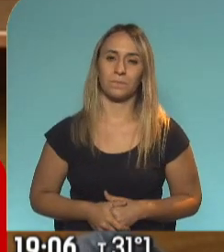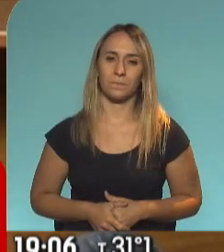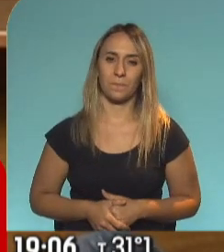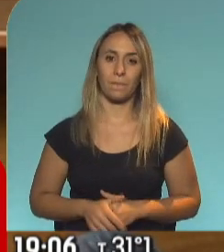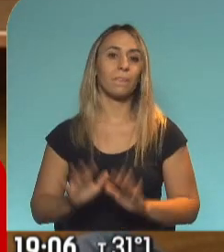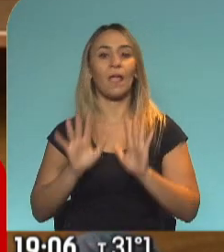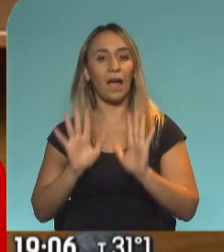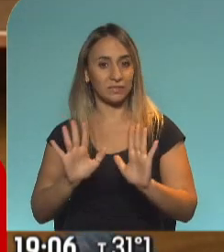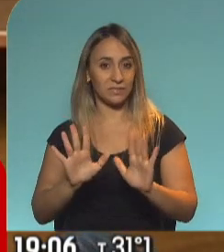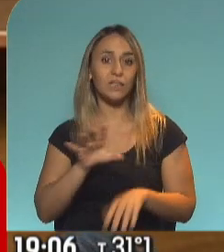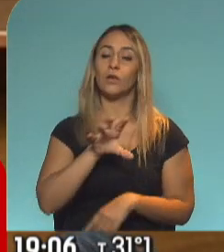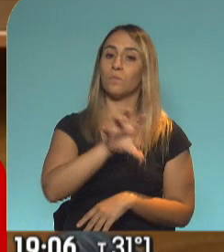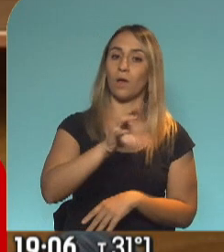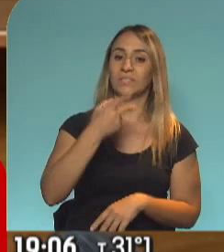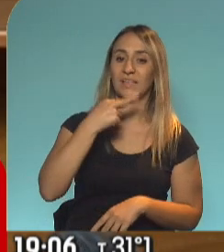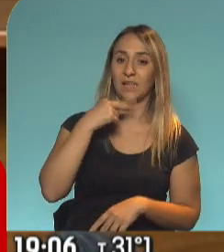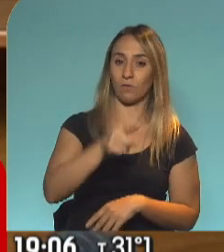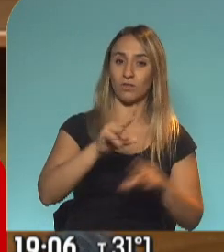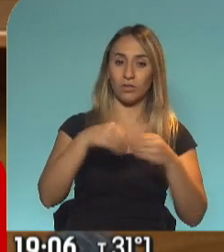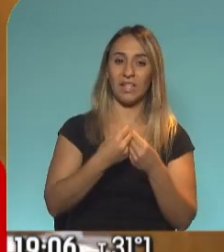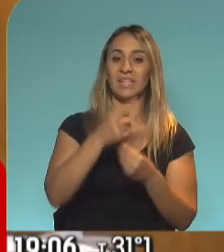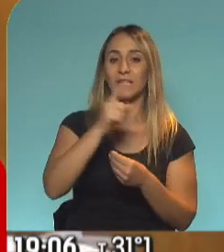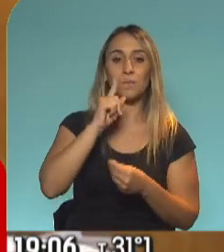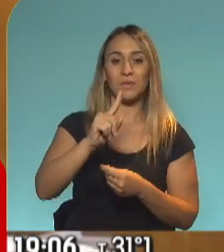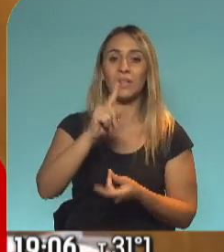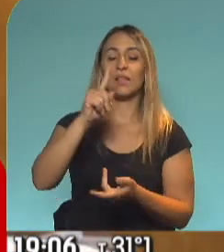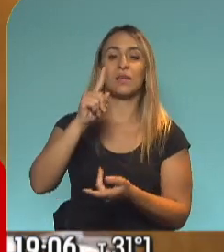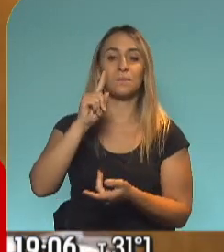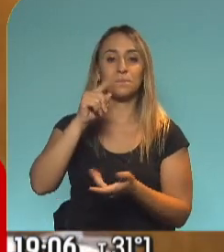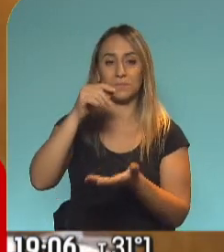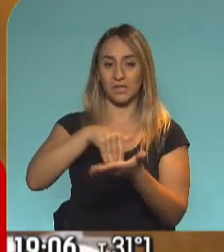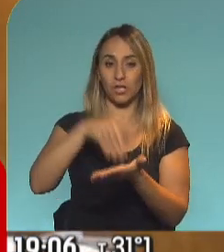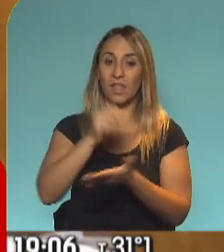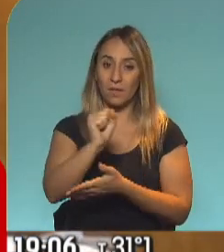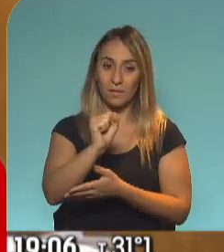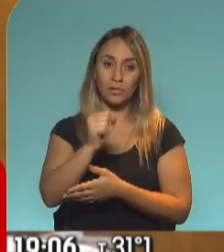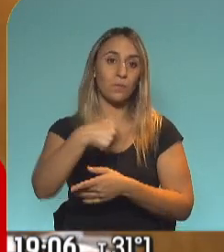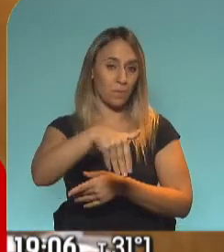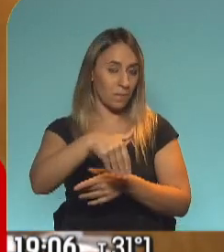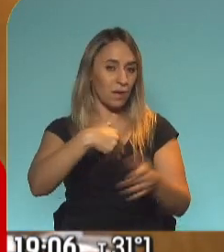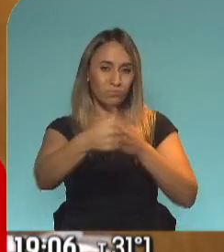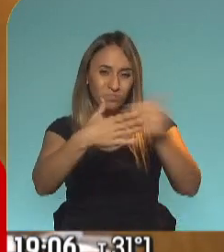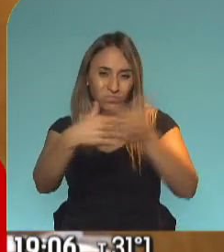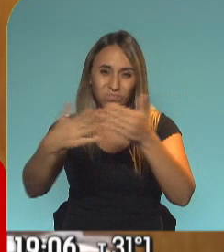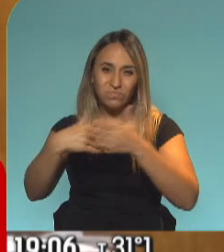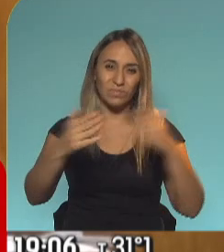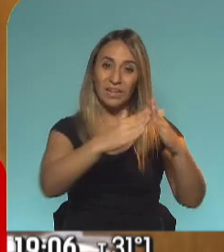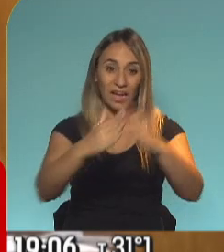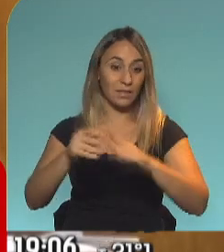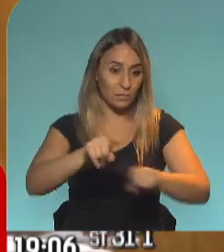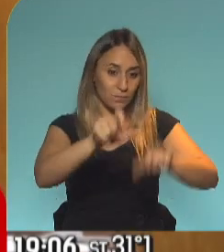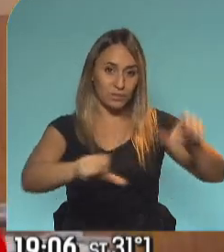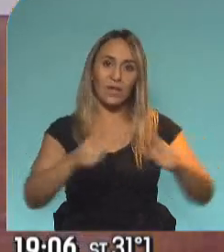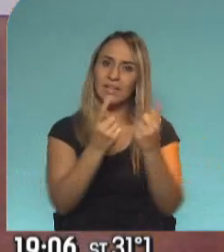San Juan cuente con esos 7.000 millones de pesos para construir 1.800 viviendas para sanjuaninos que lo necesitan hoy más que nunca.